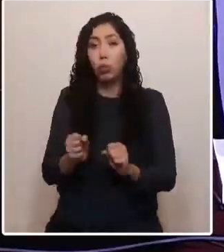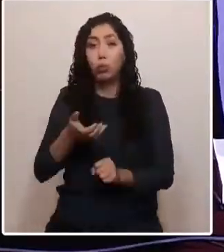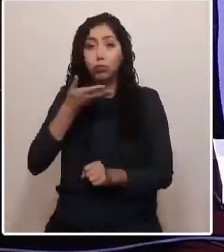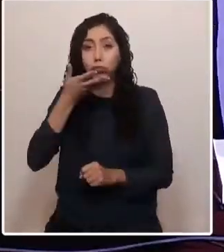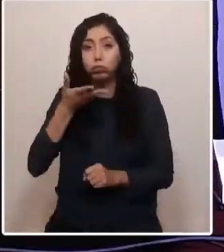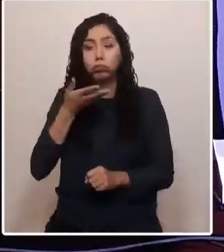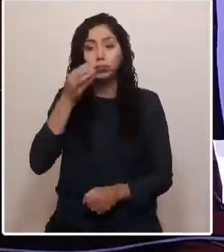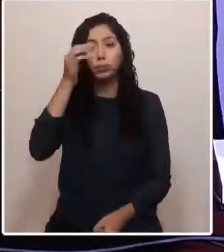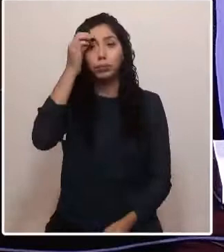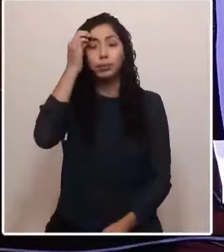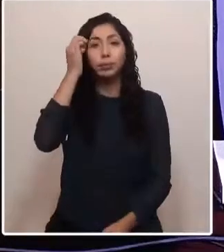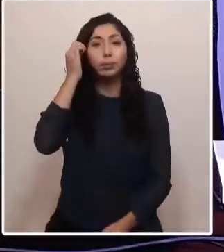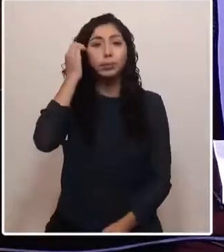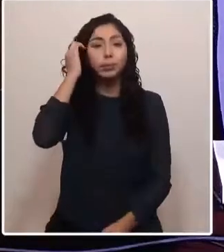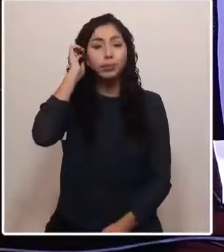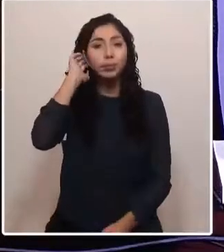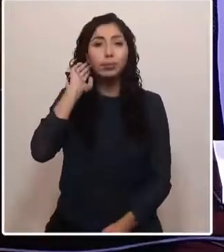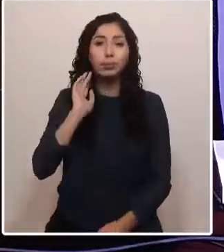tiempo.